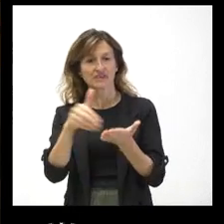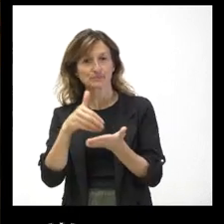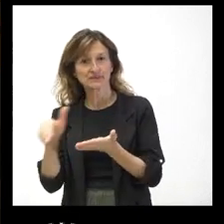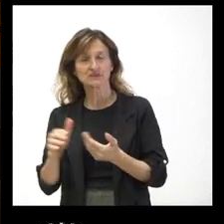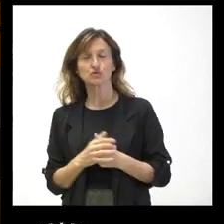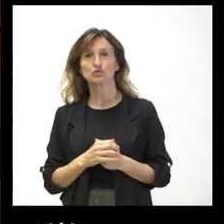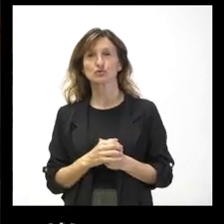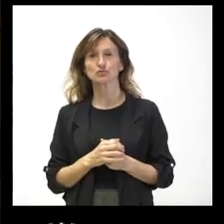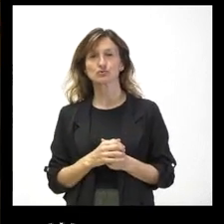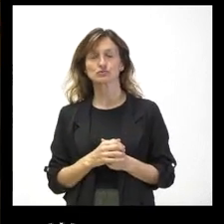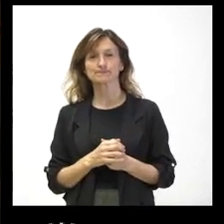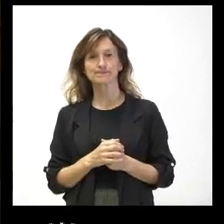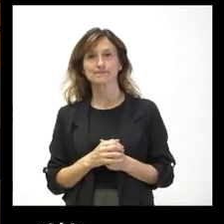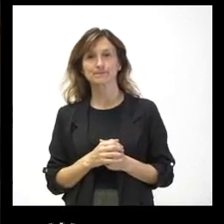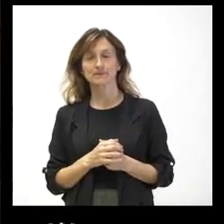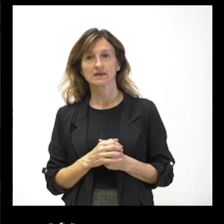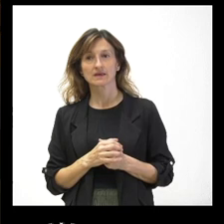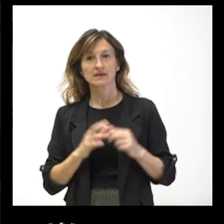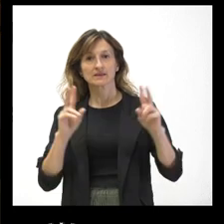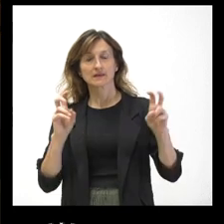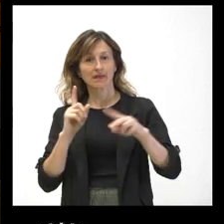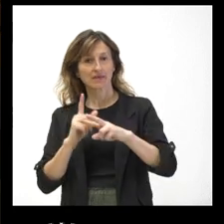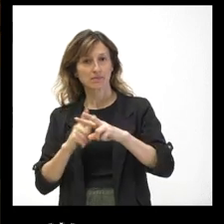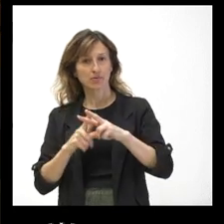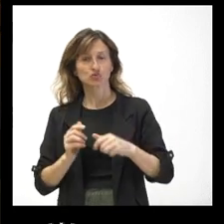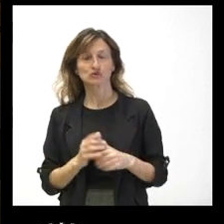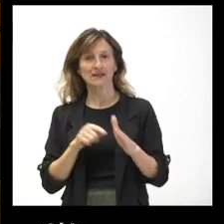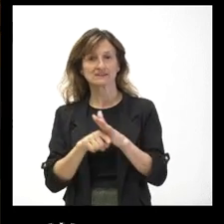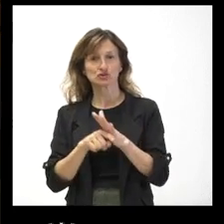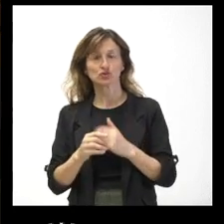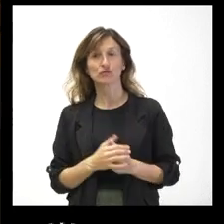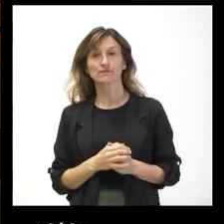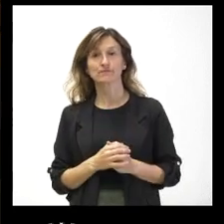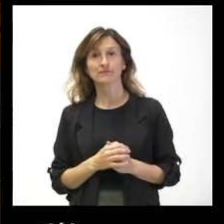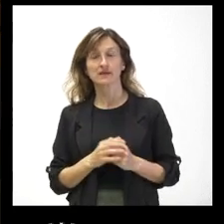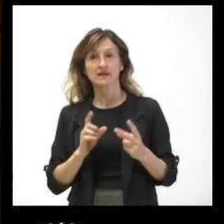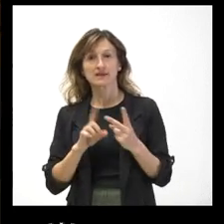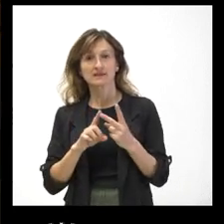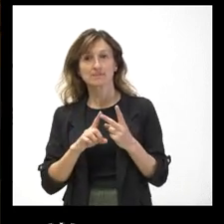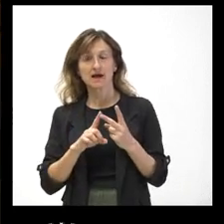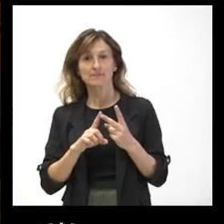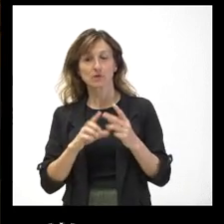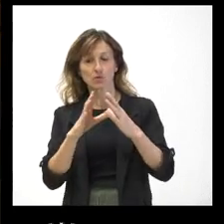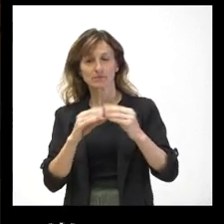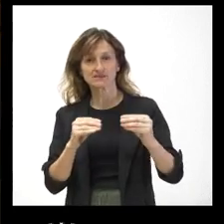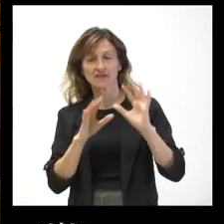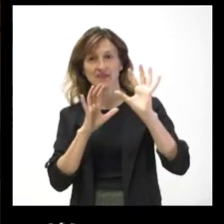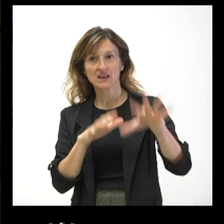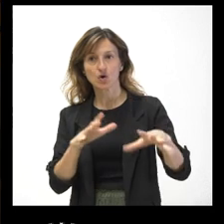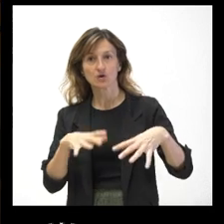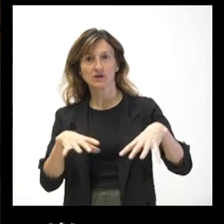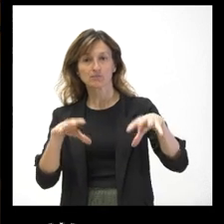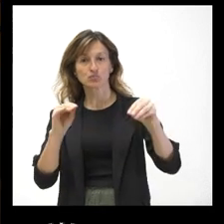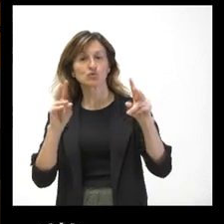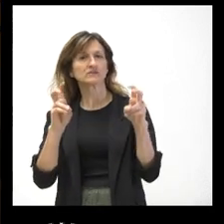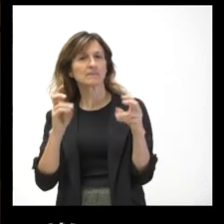y bueno la digamos la gestión de vox no y luego por otra parte las facultades de Medicina de León y de Burgos cómo está este